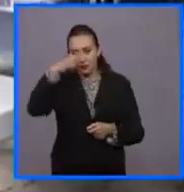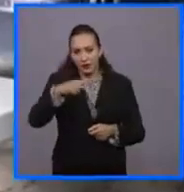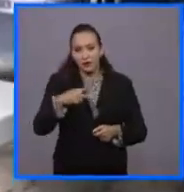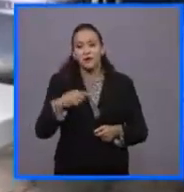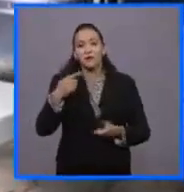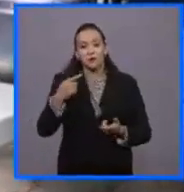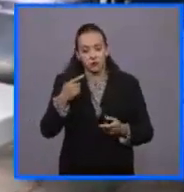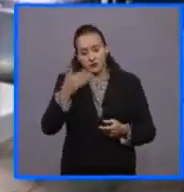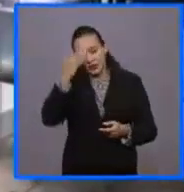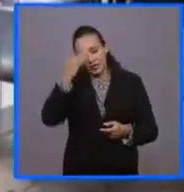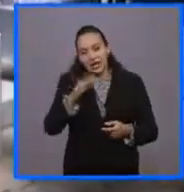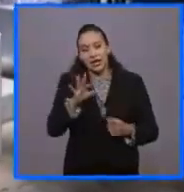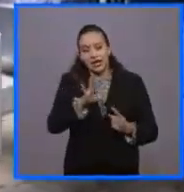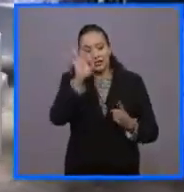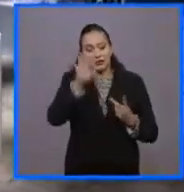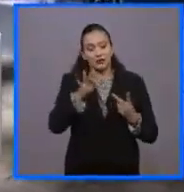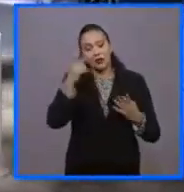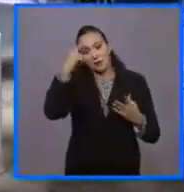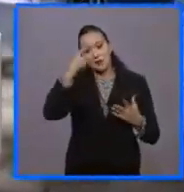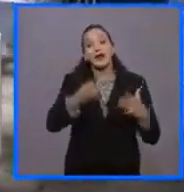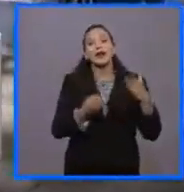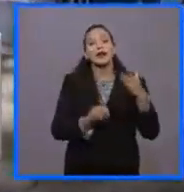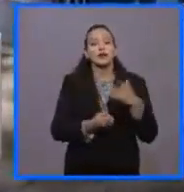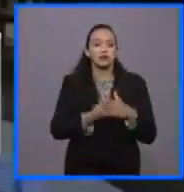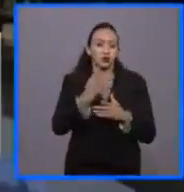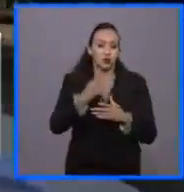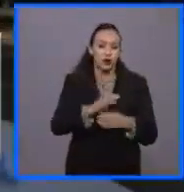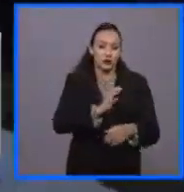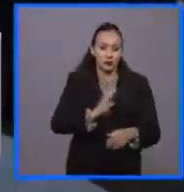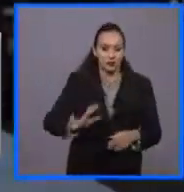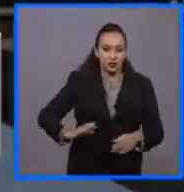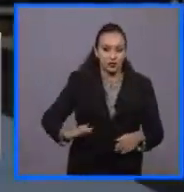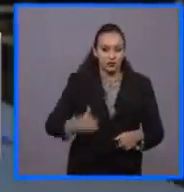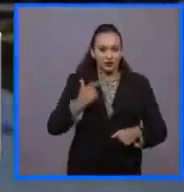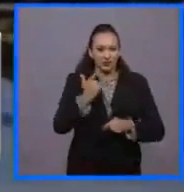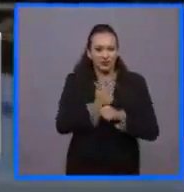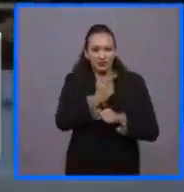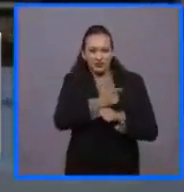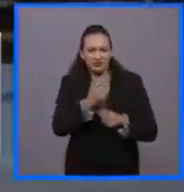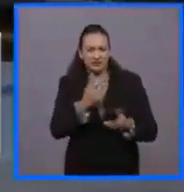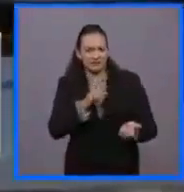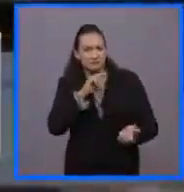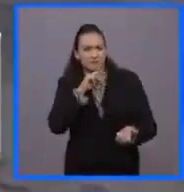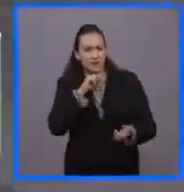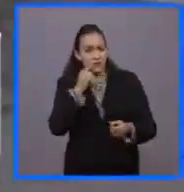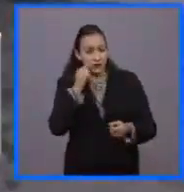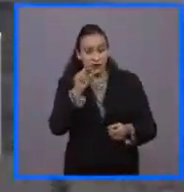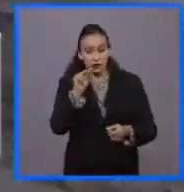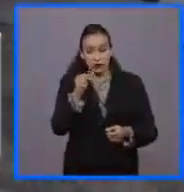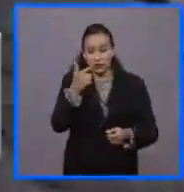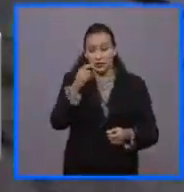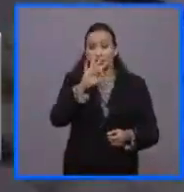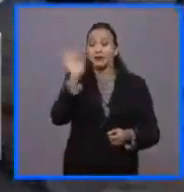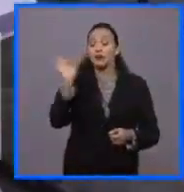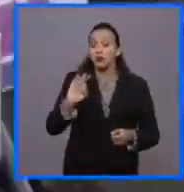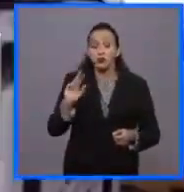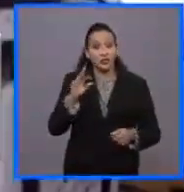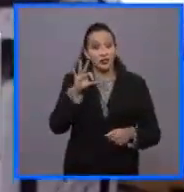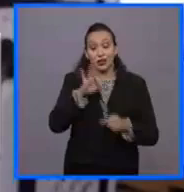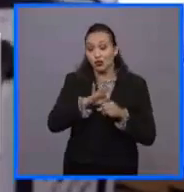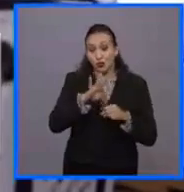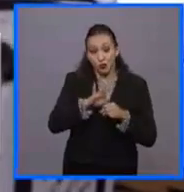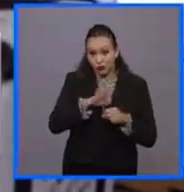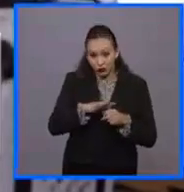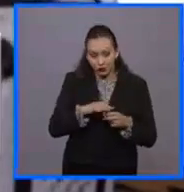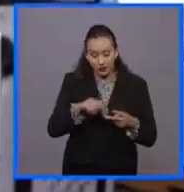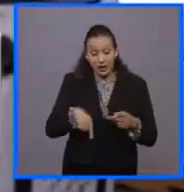primera parte de los cargos en el Poder Judicial fueron preocupantes, pues la abstención del 87% y la nulidad de